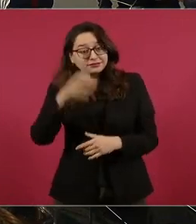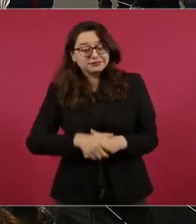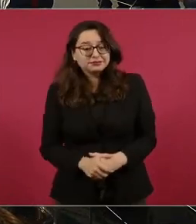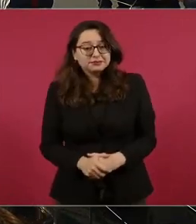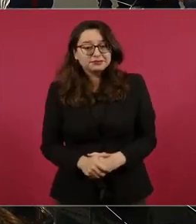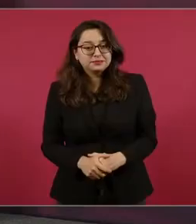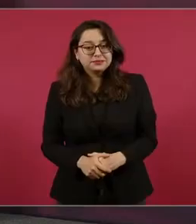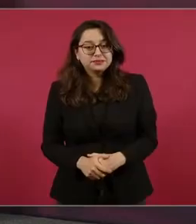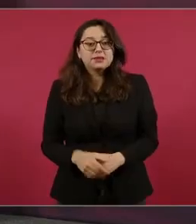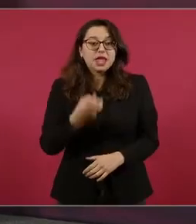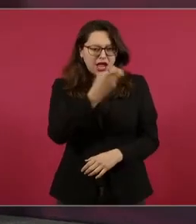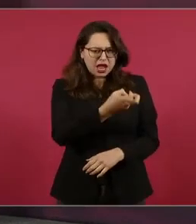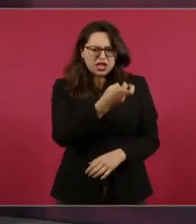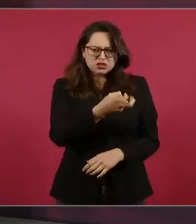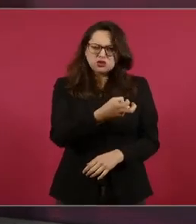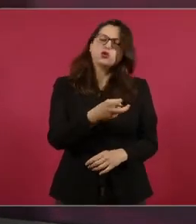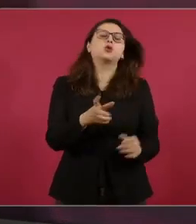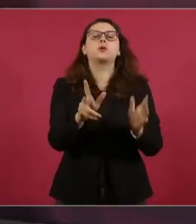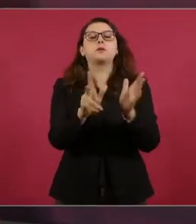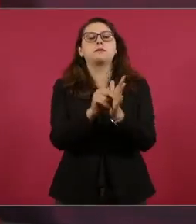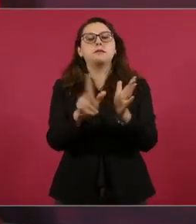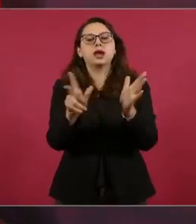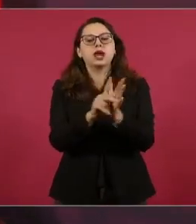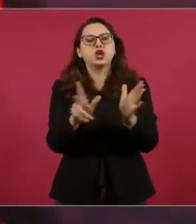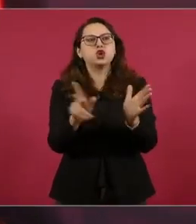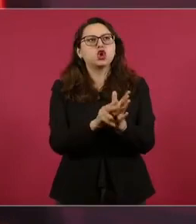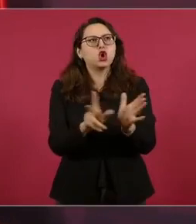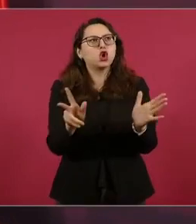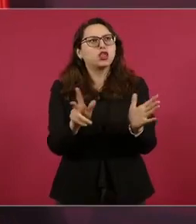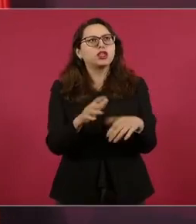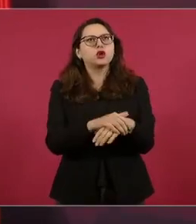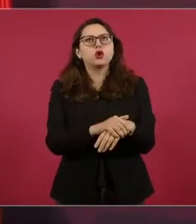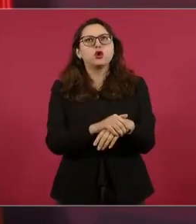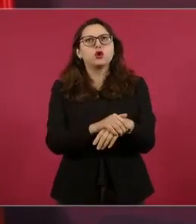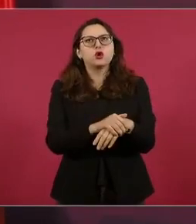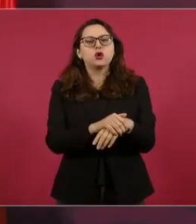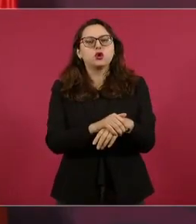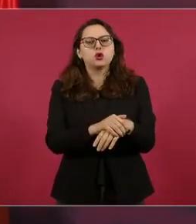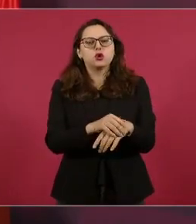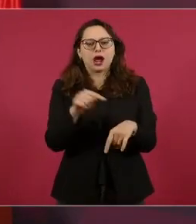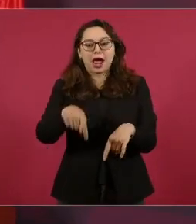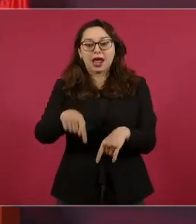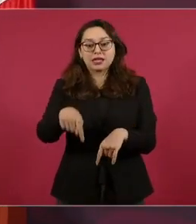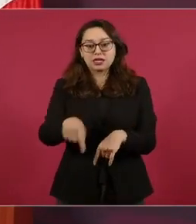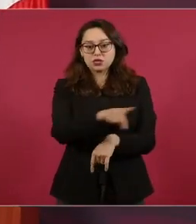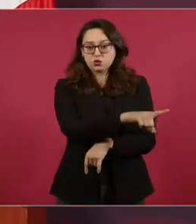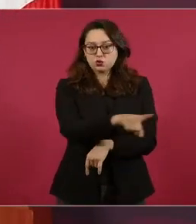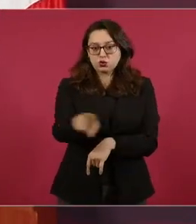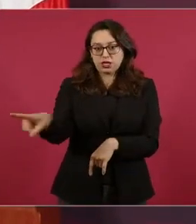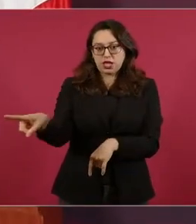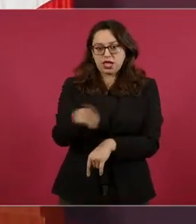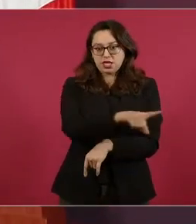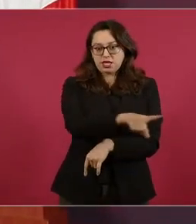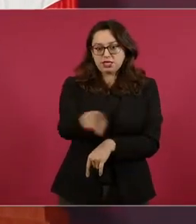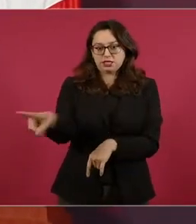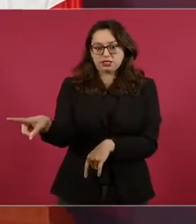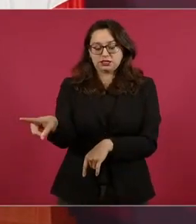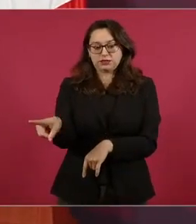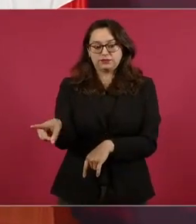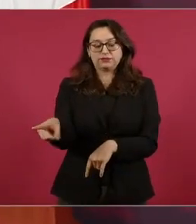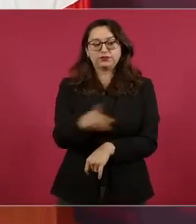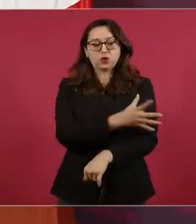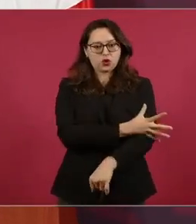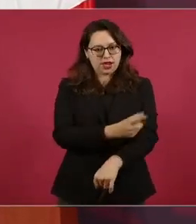vieron visto esto a ver a ver a ver aquí aquí aquí aquí porque aquí están los más informados y también los